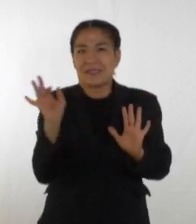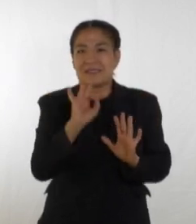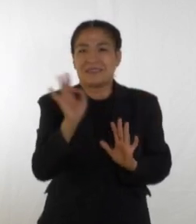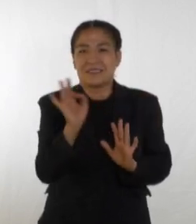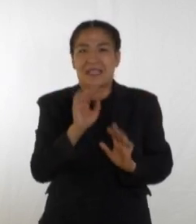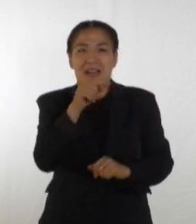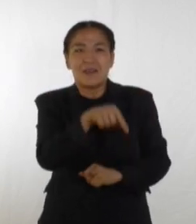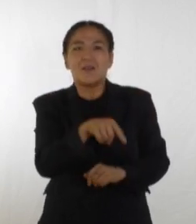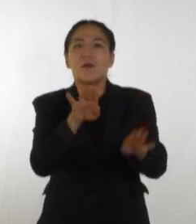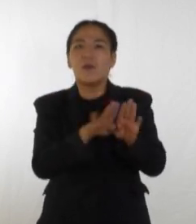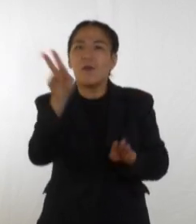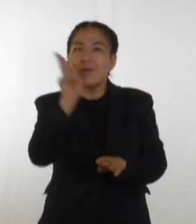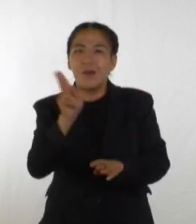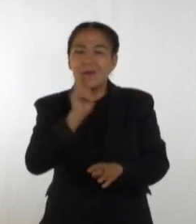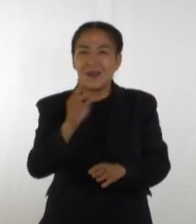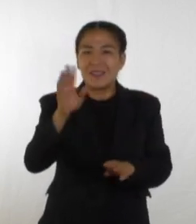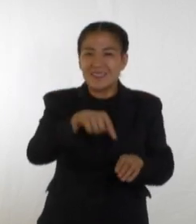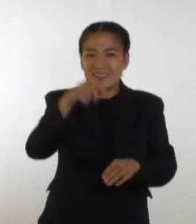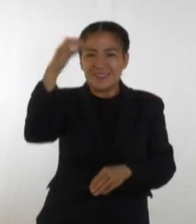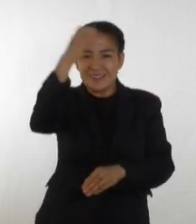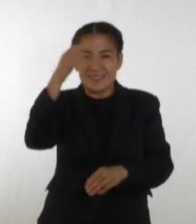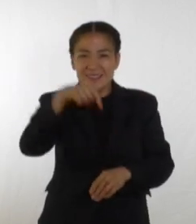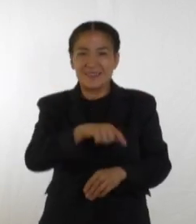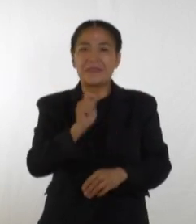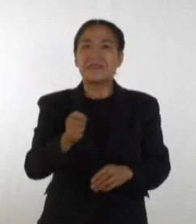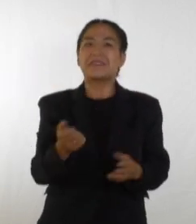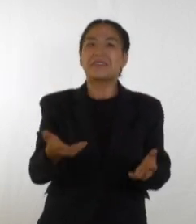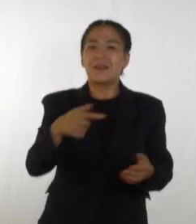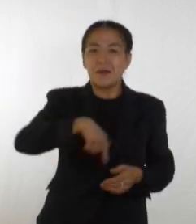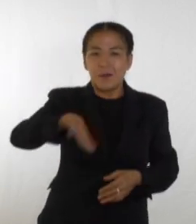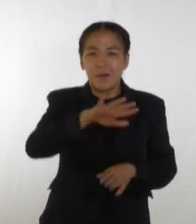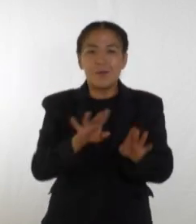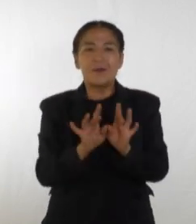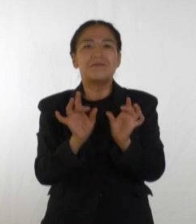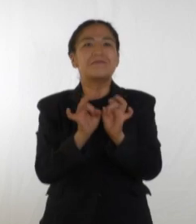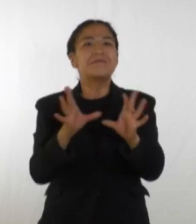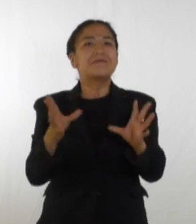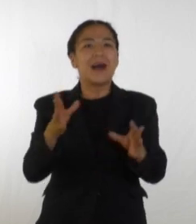quién sabe, en este enorme experimento estadístico llamado vida,